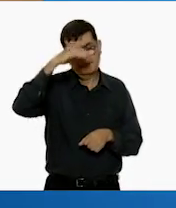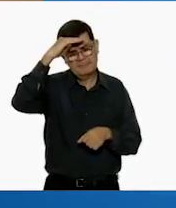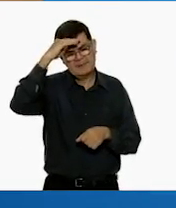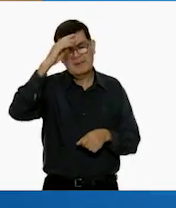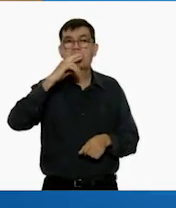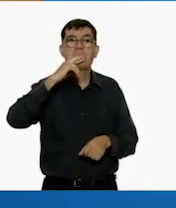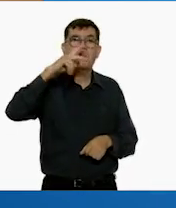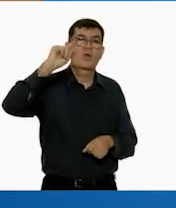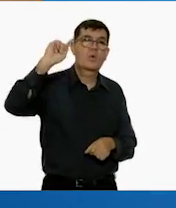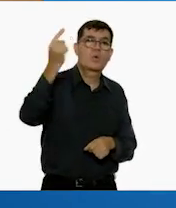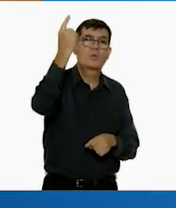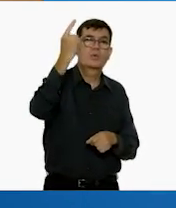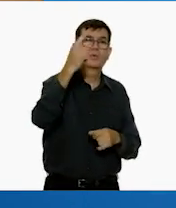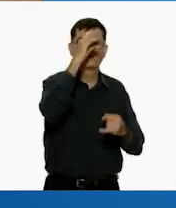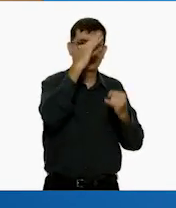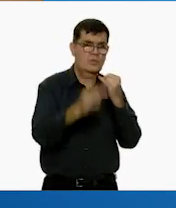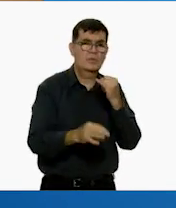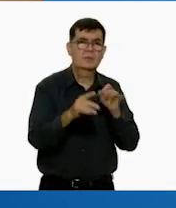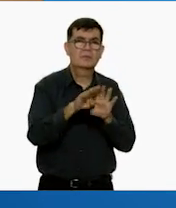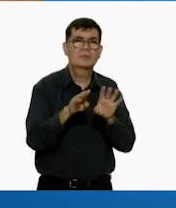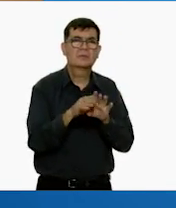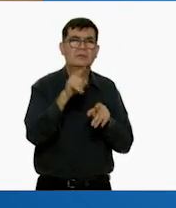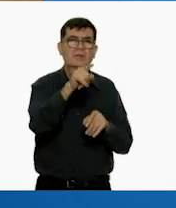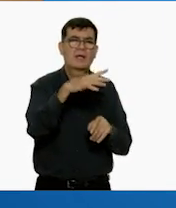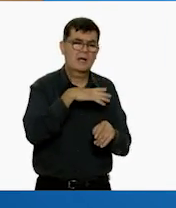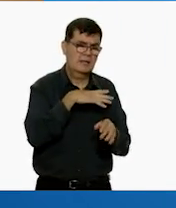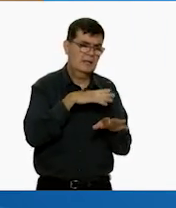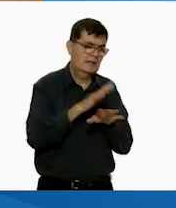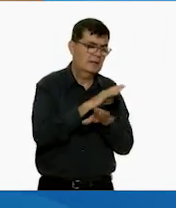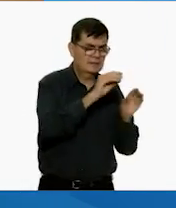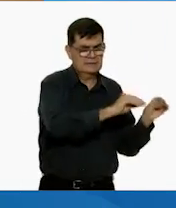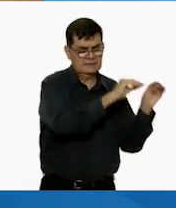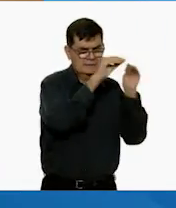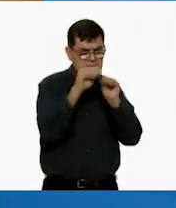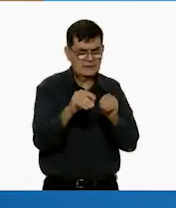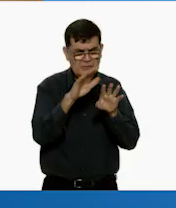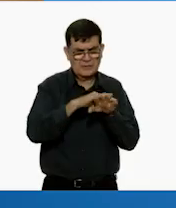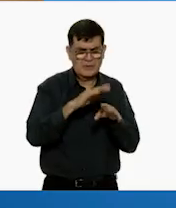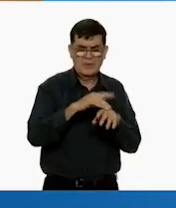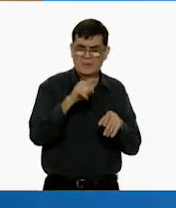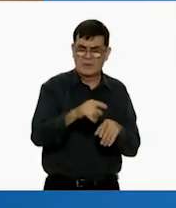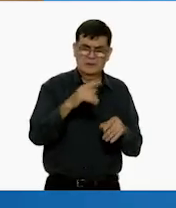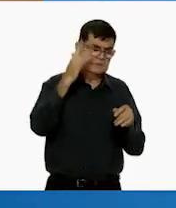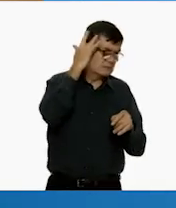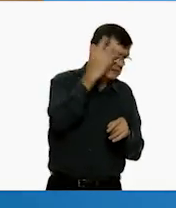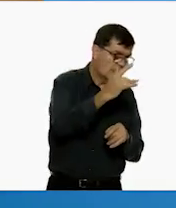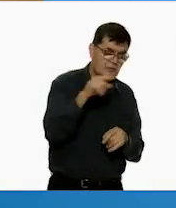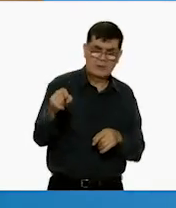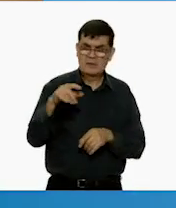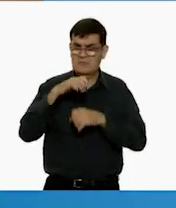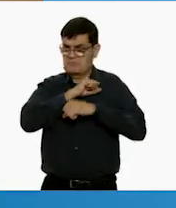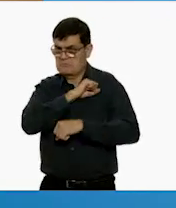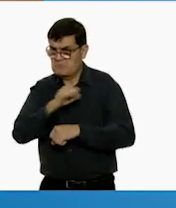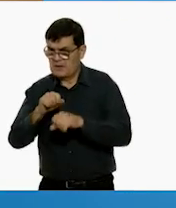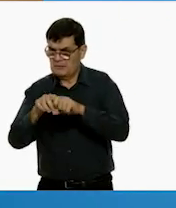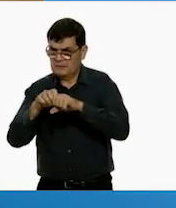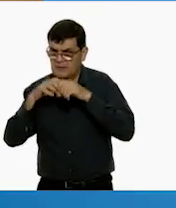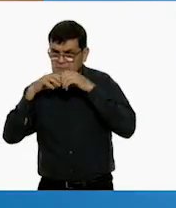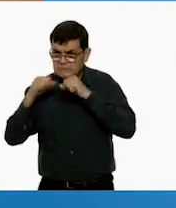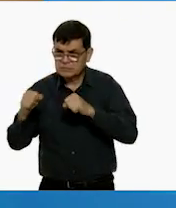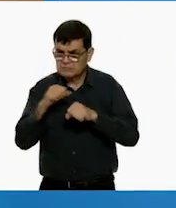mejor. Finalmente, lo de que alguien pase a ser el santo y alguien el verdugo de la historia consiste en algo